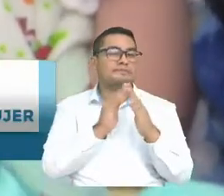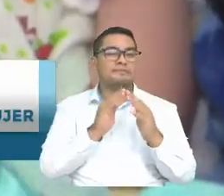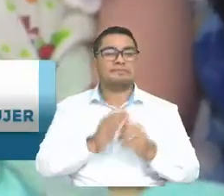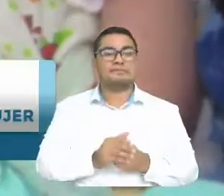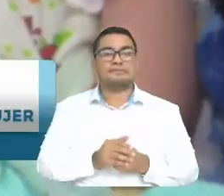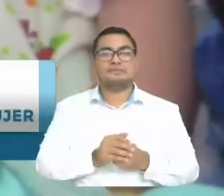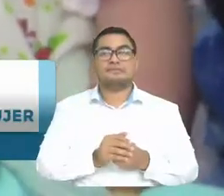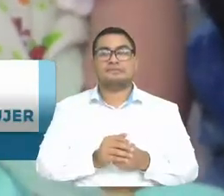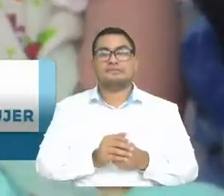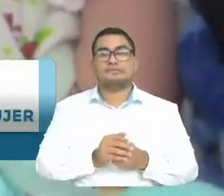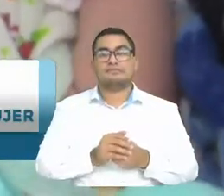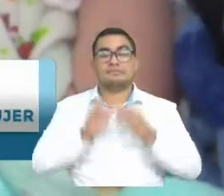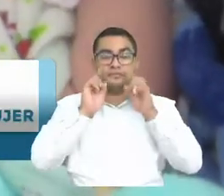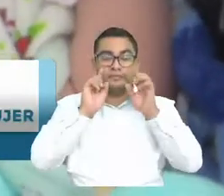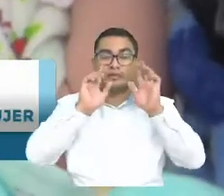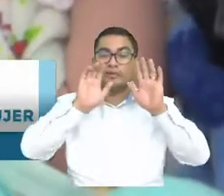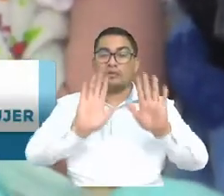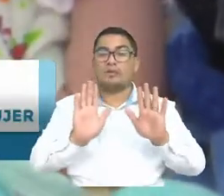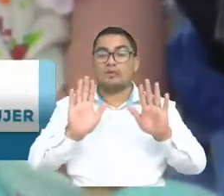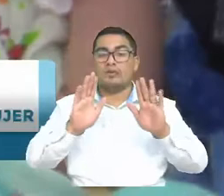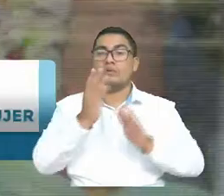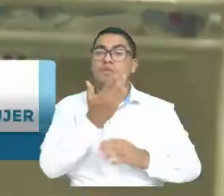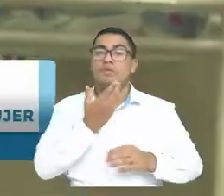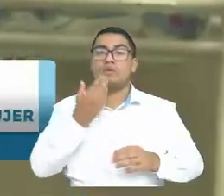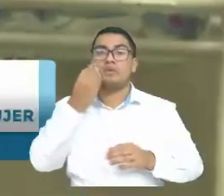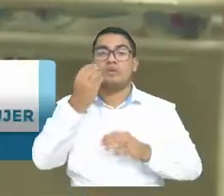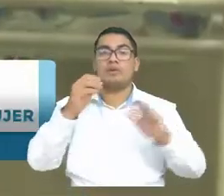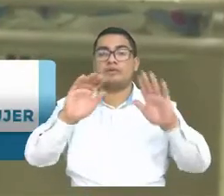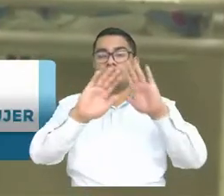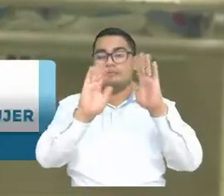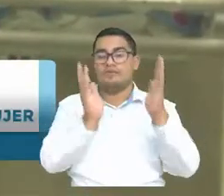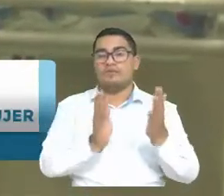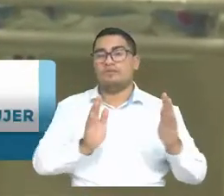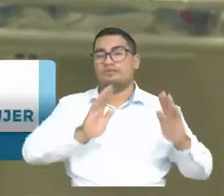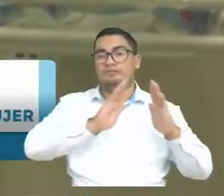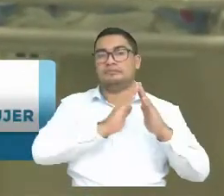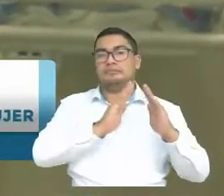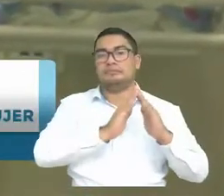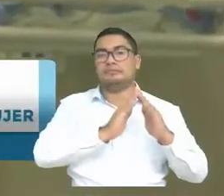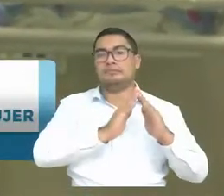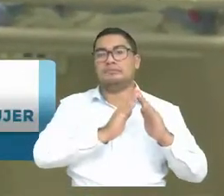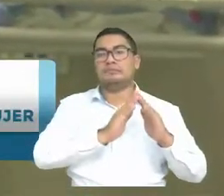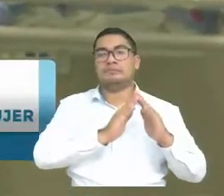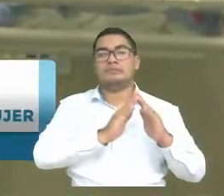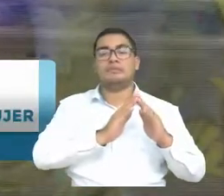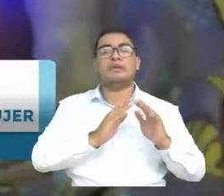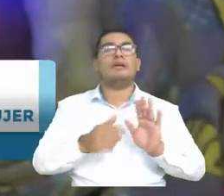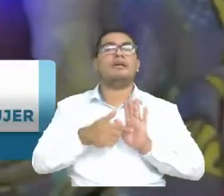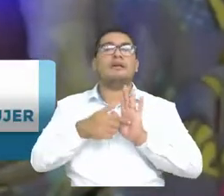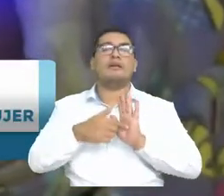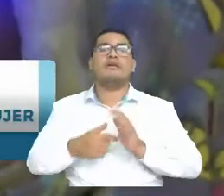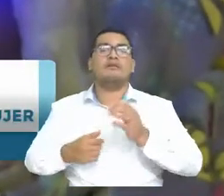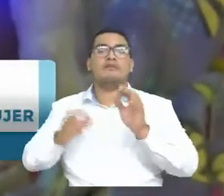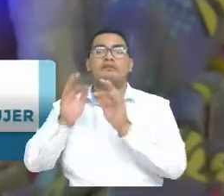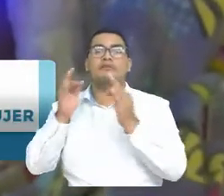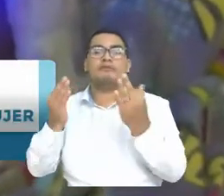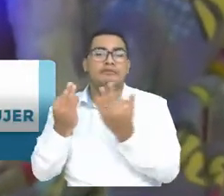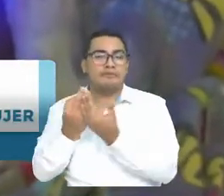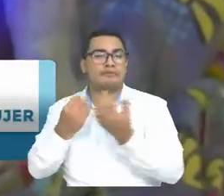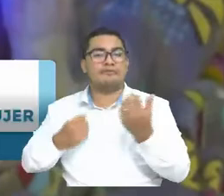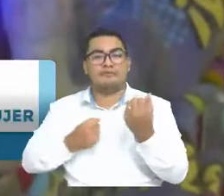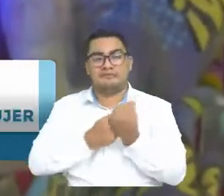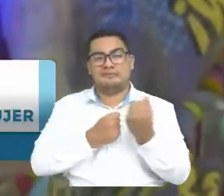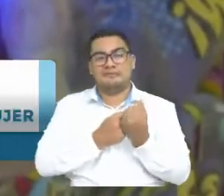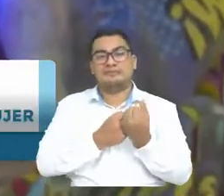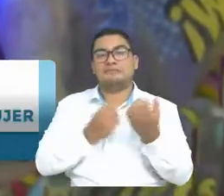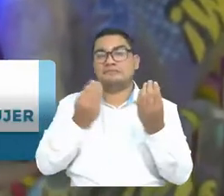Pues los cuidados en un adolescente en casa, primeramente el apoyo familiar, ¿verdad? Eso